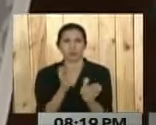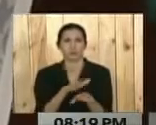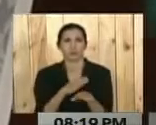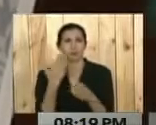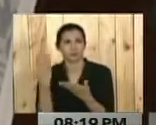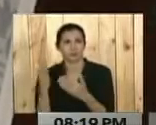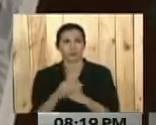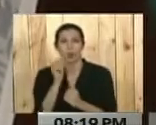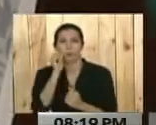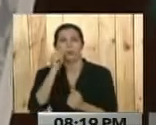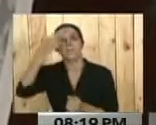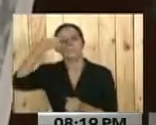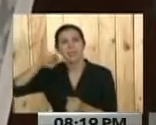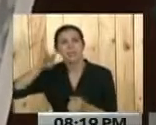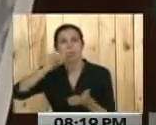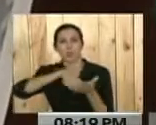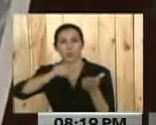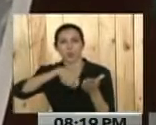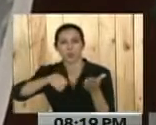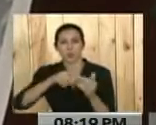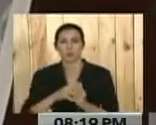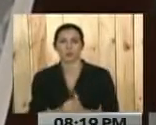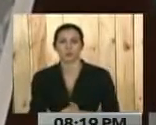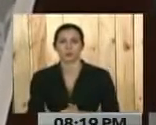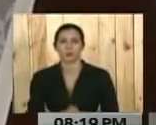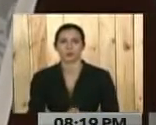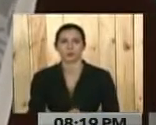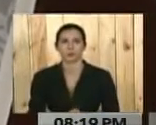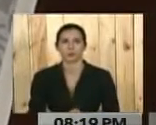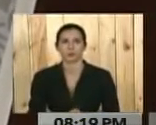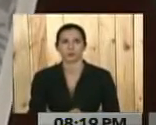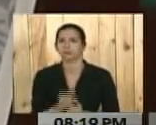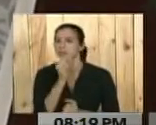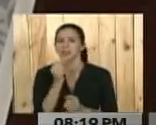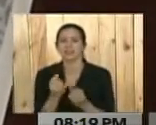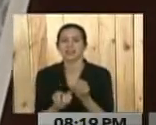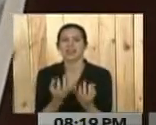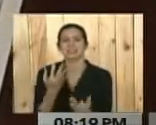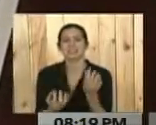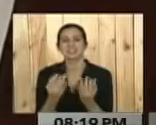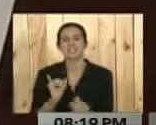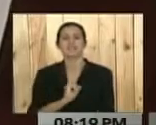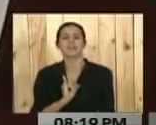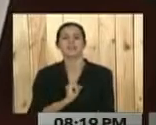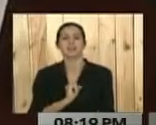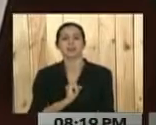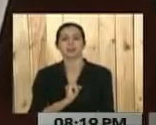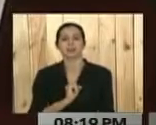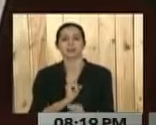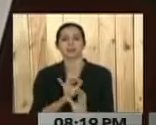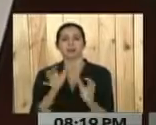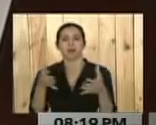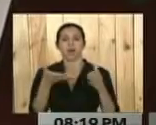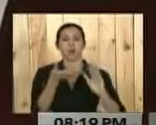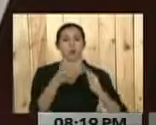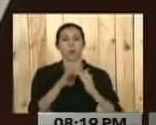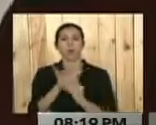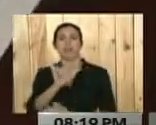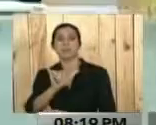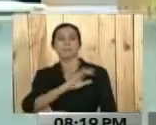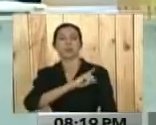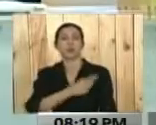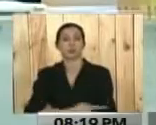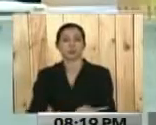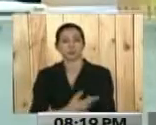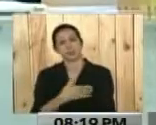intelectual mexicano Héctor Díaz Polanco, El Jardín de las Identidades, la Comunidad y el Poder. Quiero que